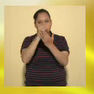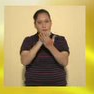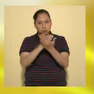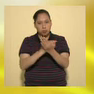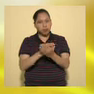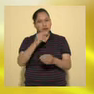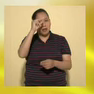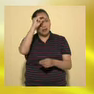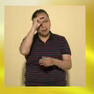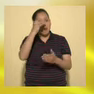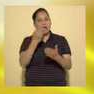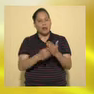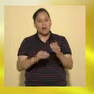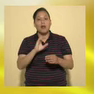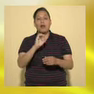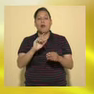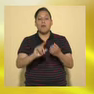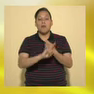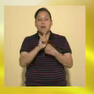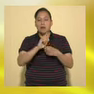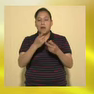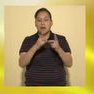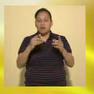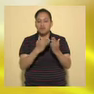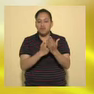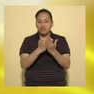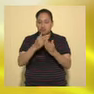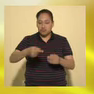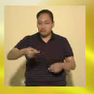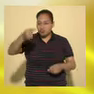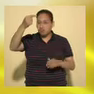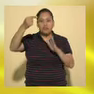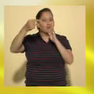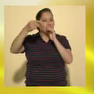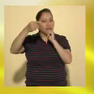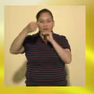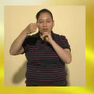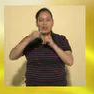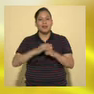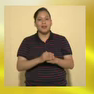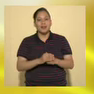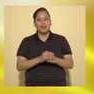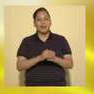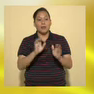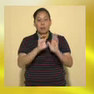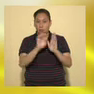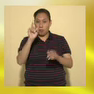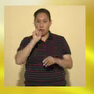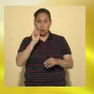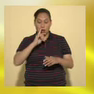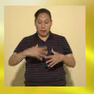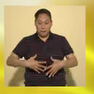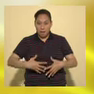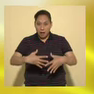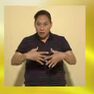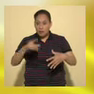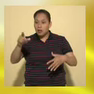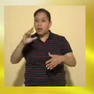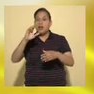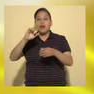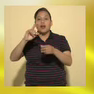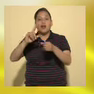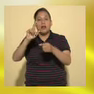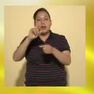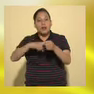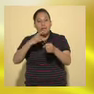cosas, o problemas de desarrollo, en fin, son características muy... O sea, la fenilalanina... ¿Eso lo